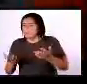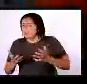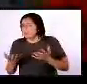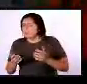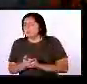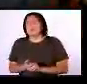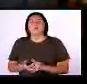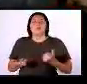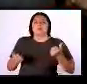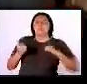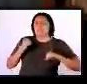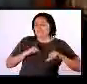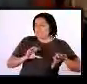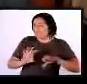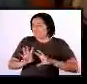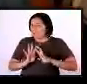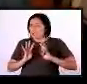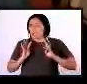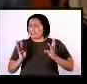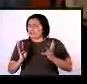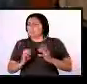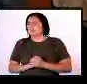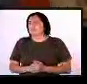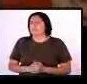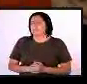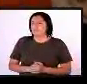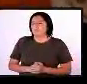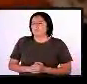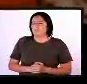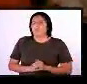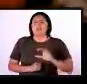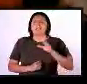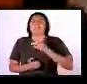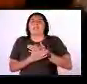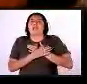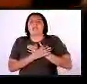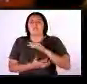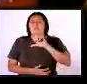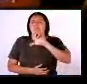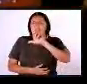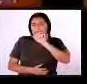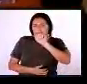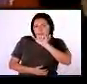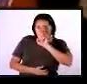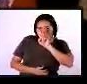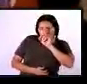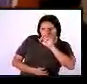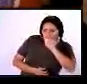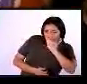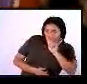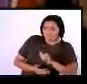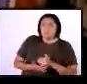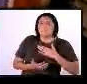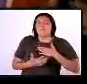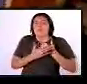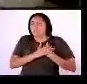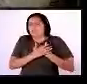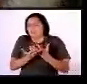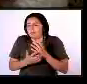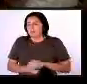al teatro, con la mesa, me sé que habla. Clama, clama, la quena. Mi